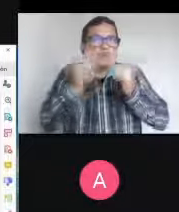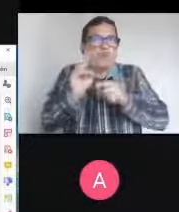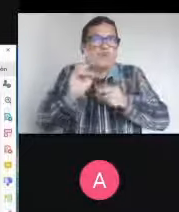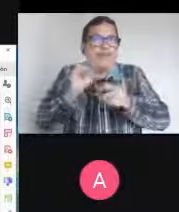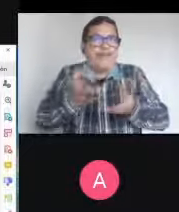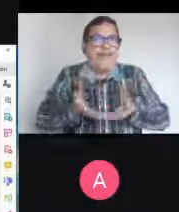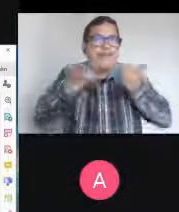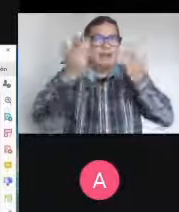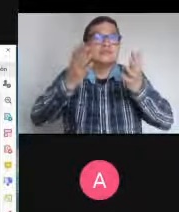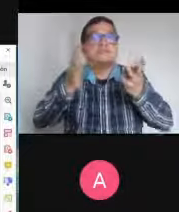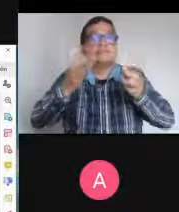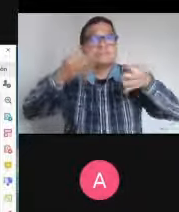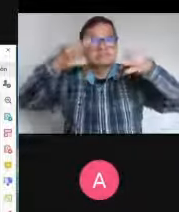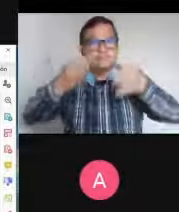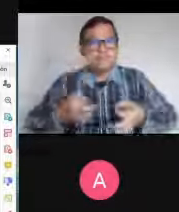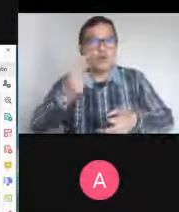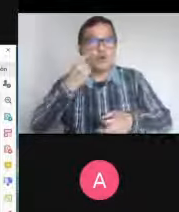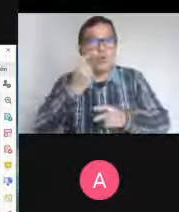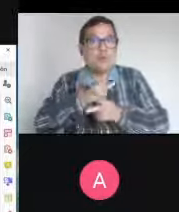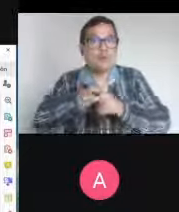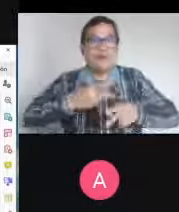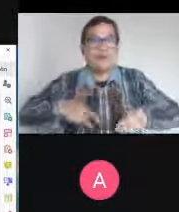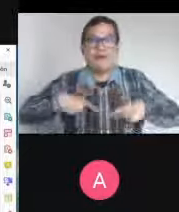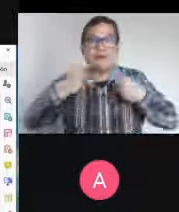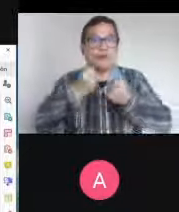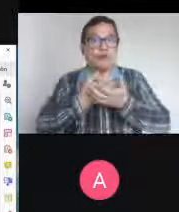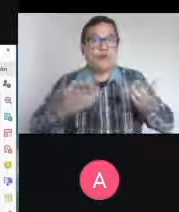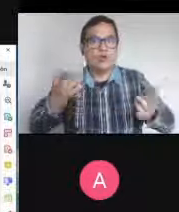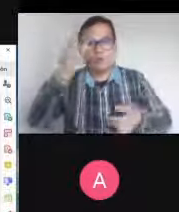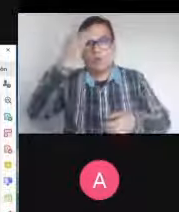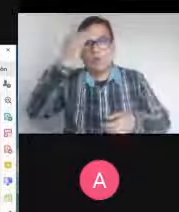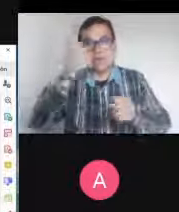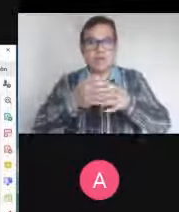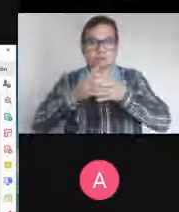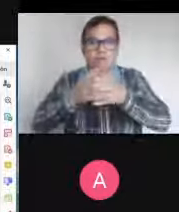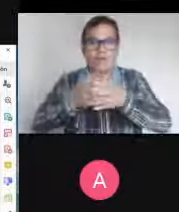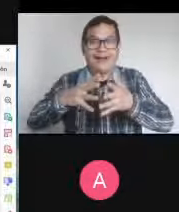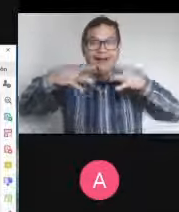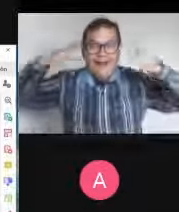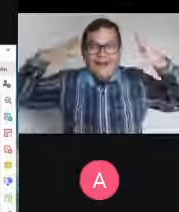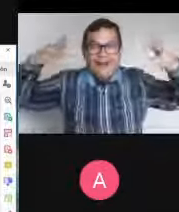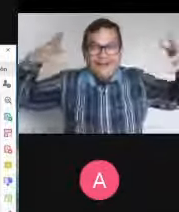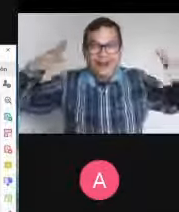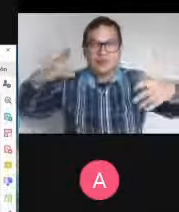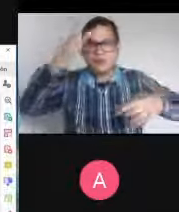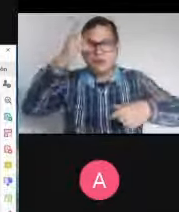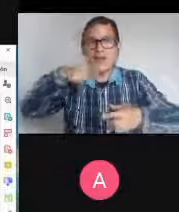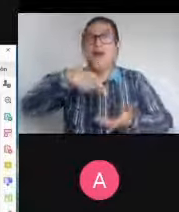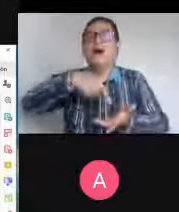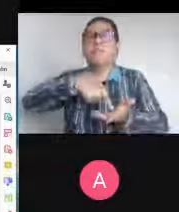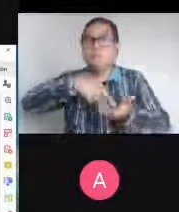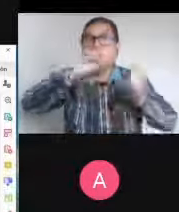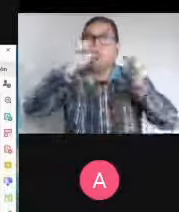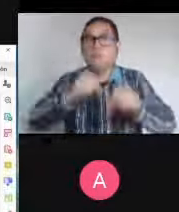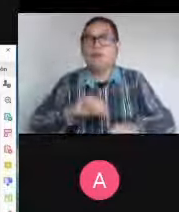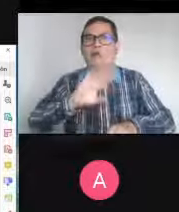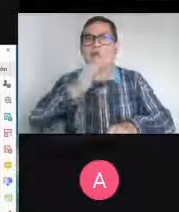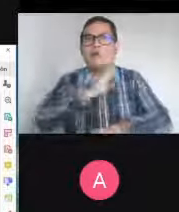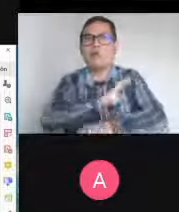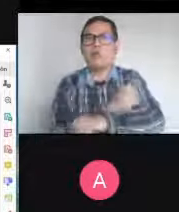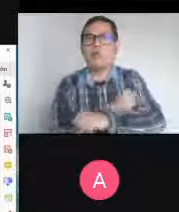pues hay que tener mucho cuidado cuando son condensadores bastante grandes o pueden almacenar bastante carga, pues de no ir a sufrir